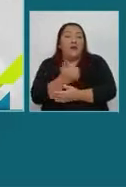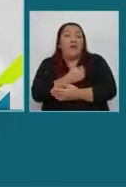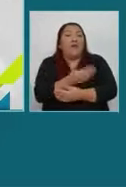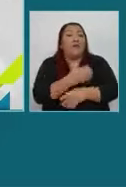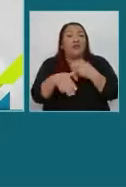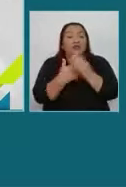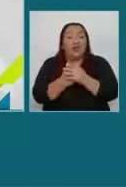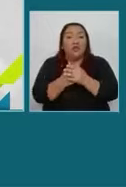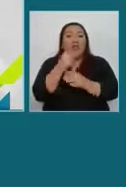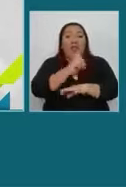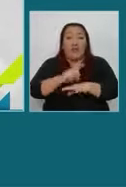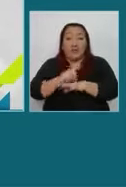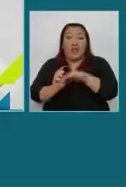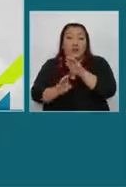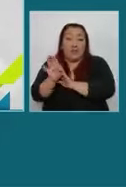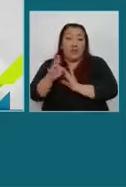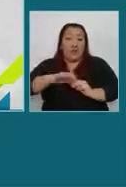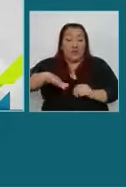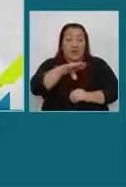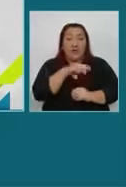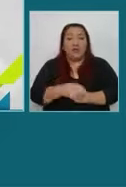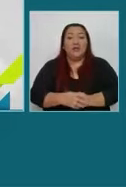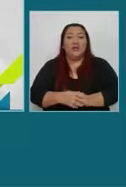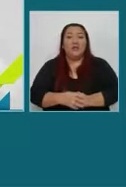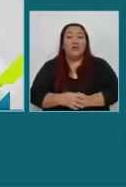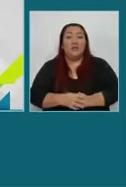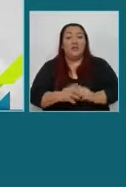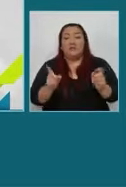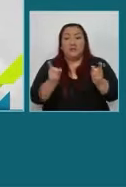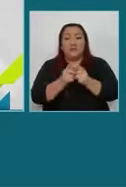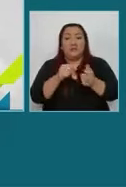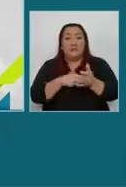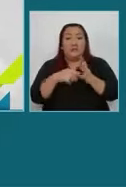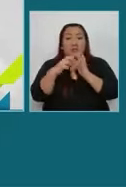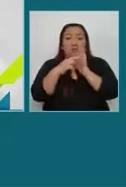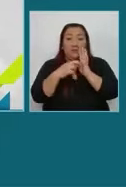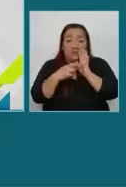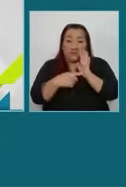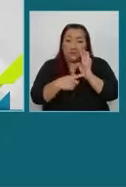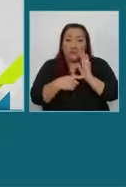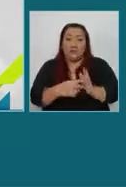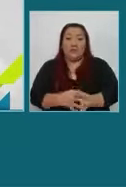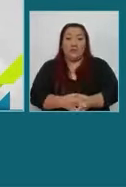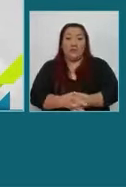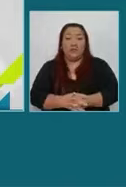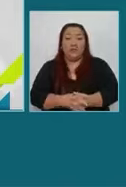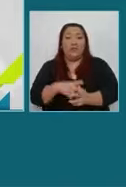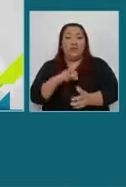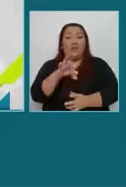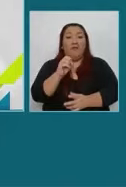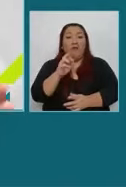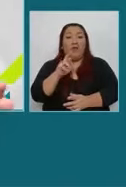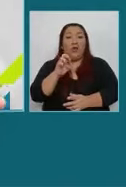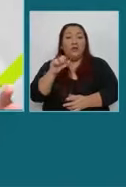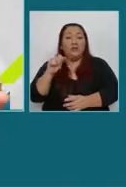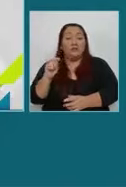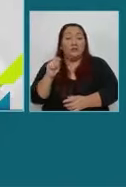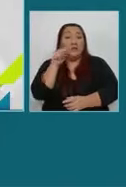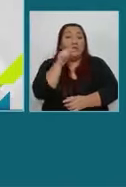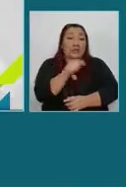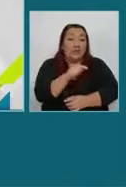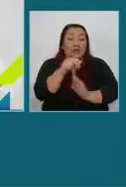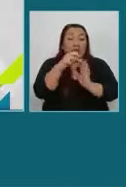para su desarrollo. Brevemente, este programa, el FOREST, es un